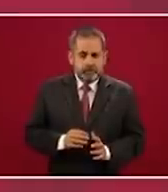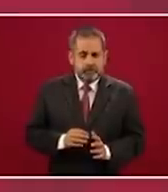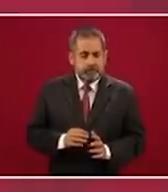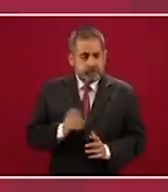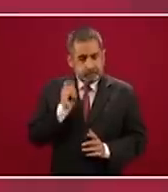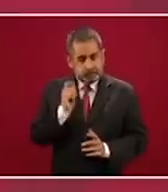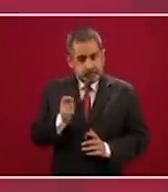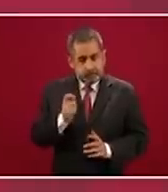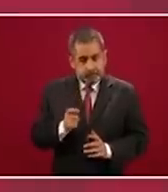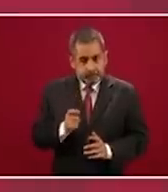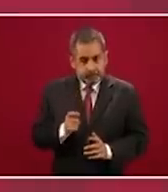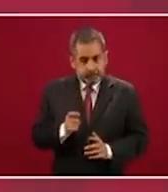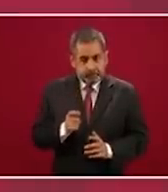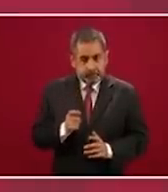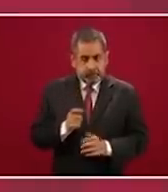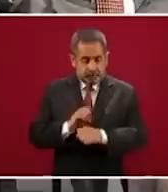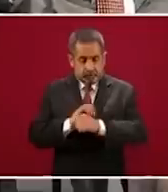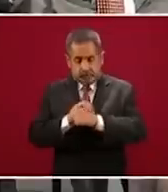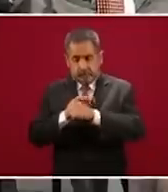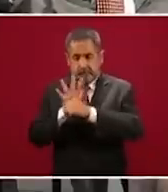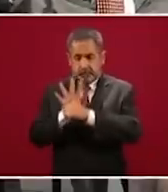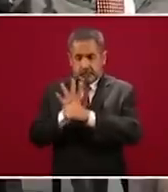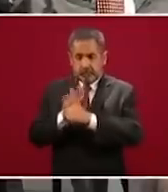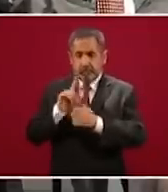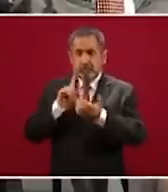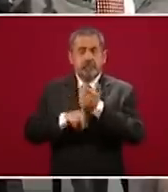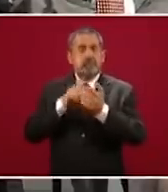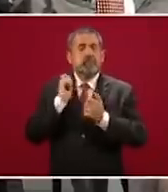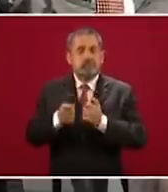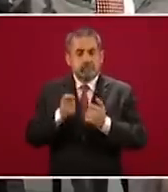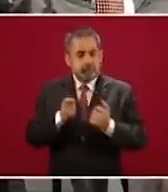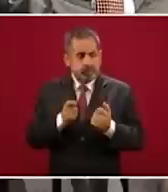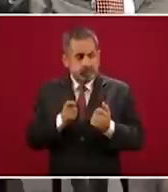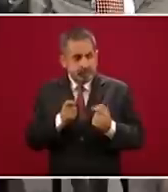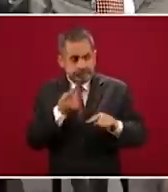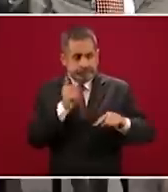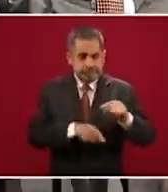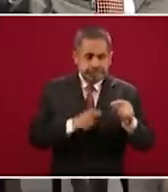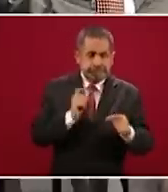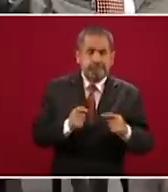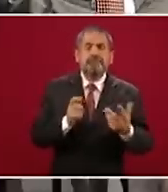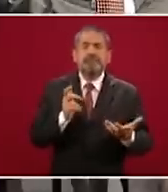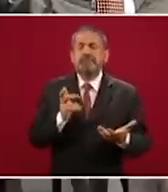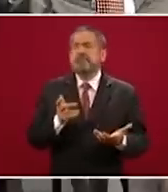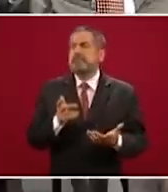enfrentar el coronavirus significa también, ¿sí?,